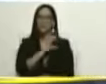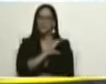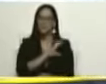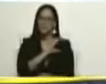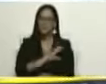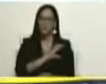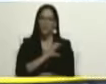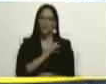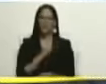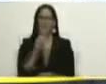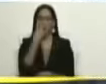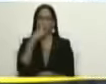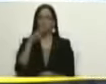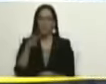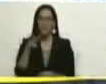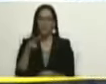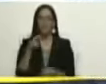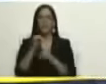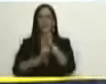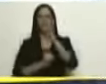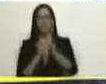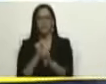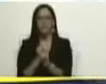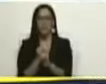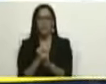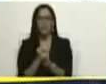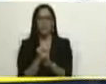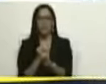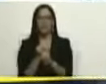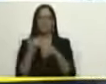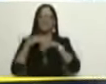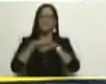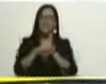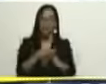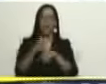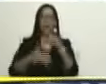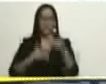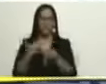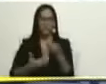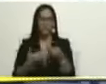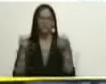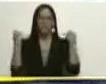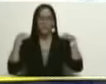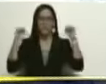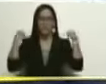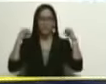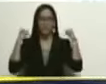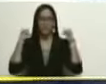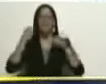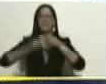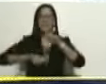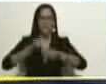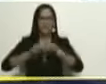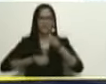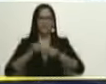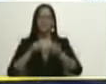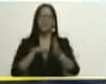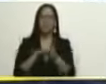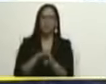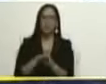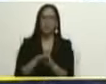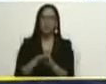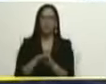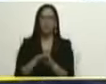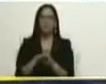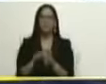de observadores internacionales que se incorpore al proceso de preparación, realización y desarrollo de